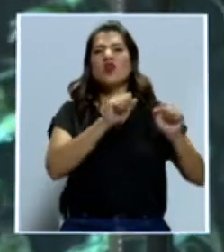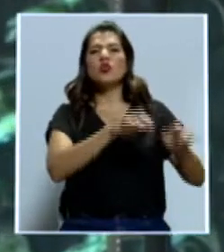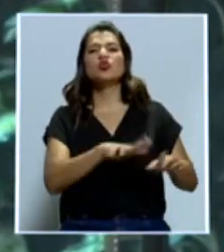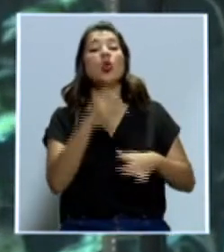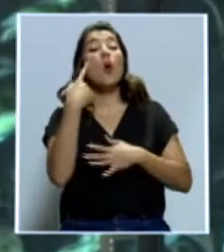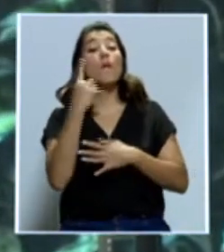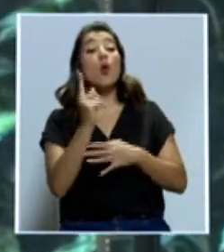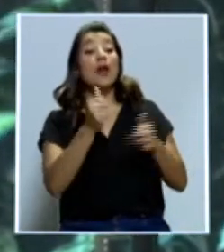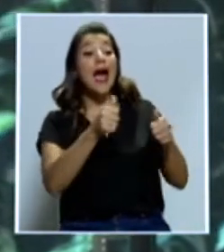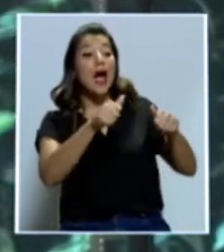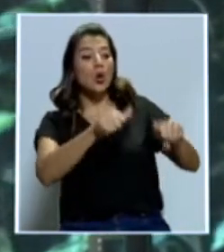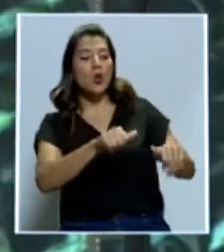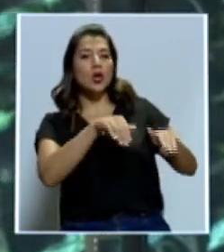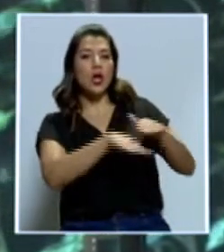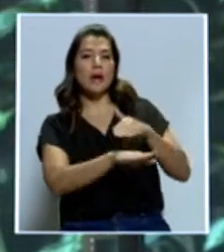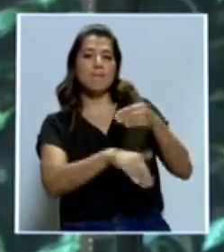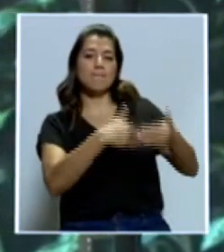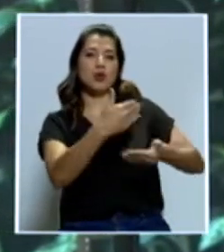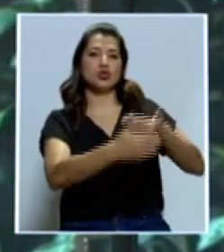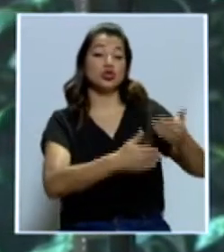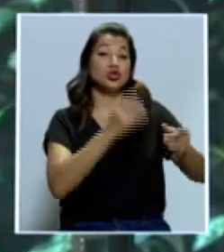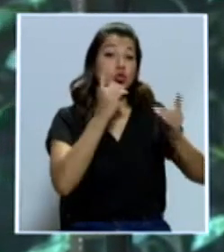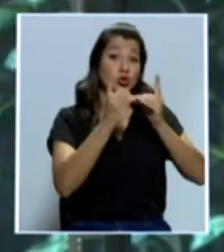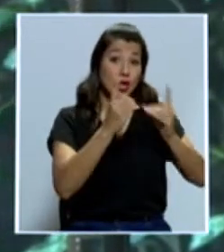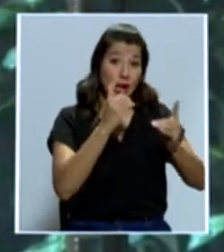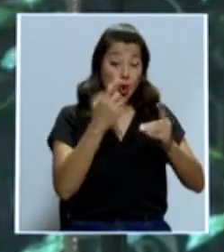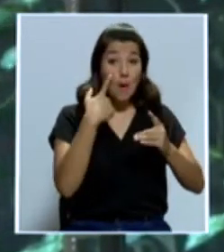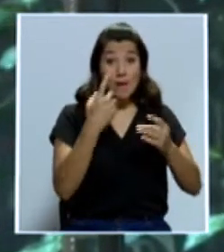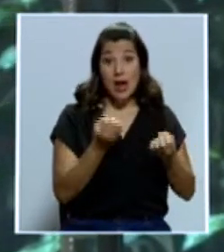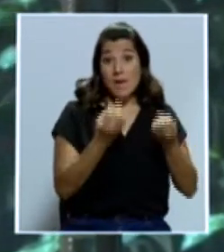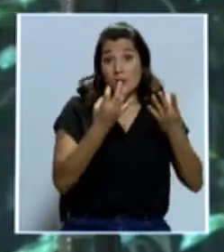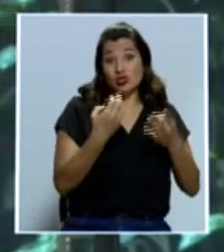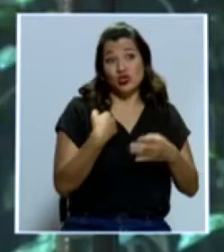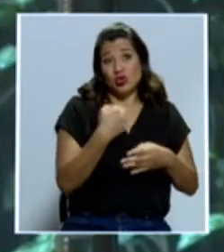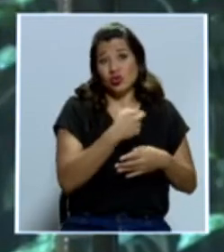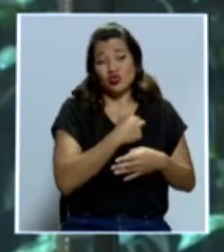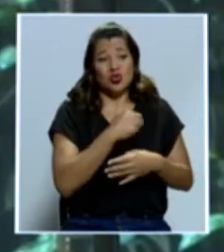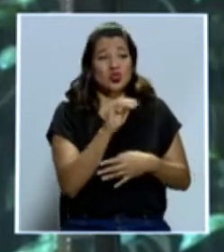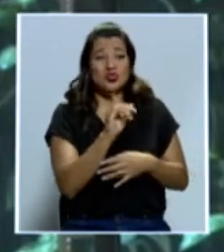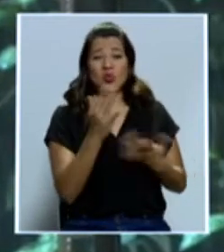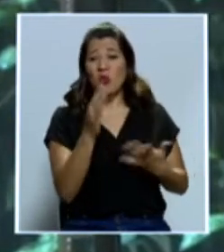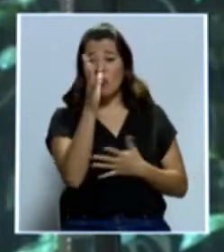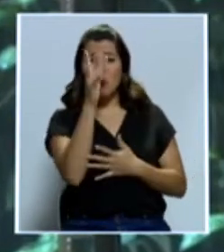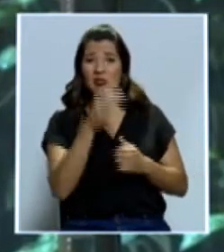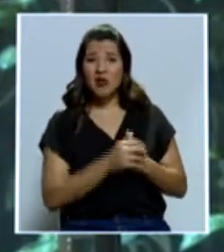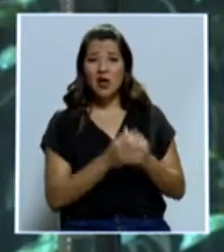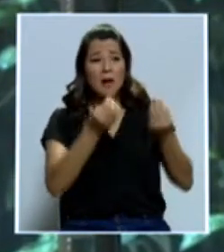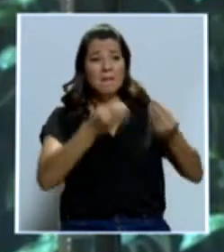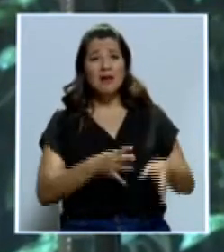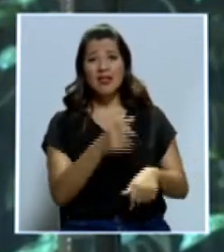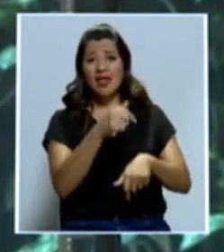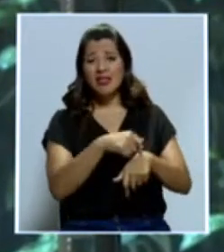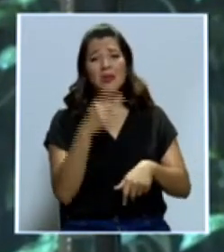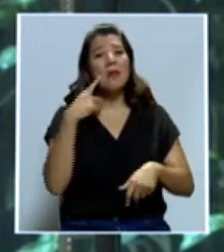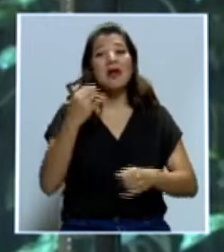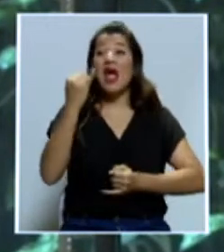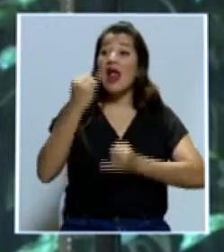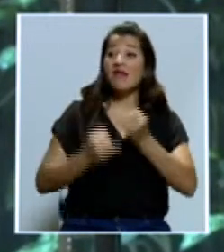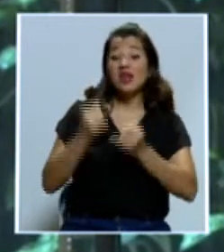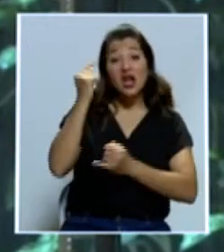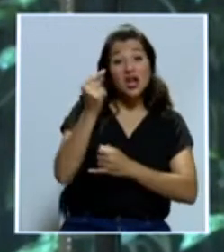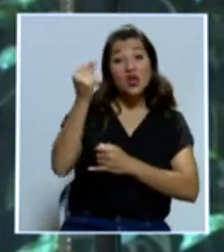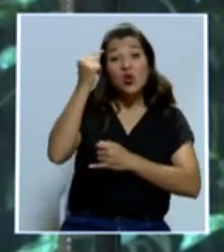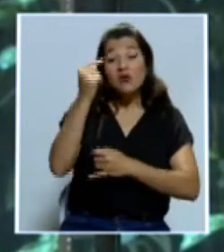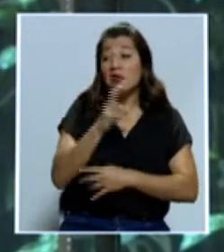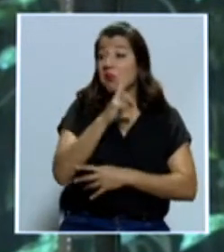para muchos de nosotros, muchos costarricenses, resultó ser una tomada de pelo, una pérdida de tiempo para volver exactamente al mismo punto, a plantear el acuerdo